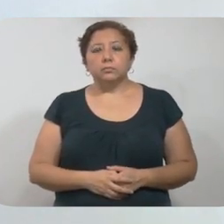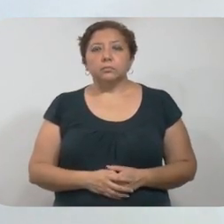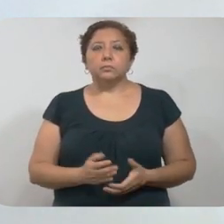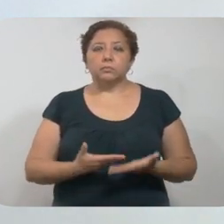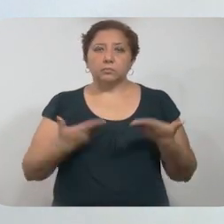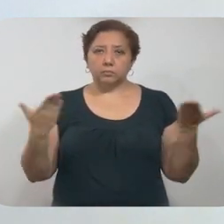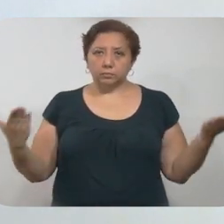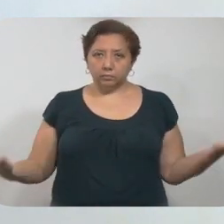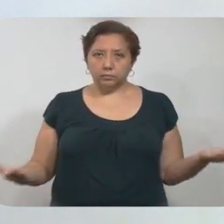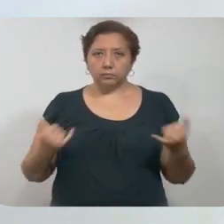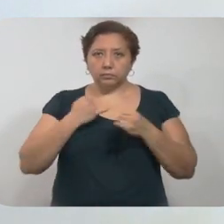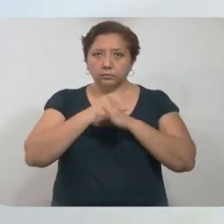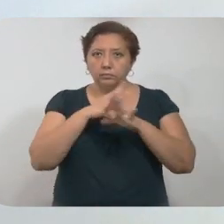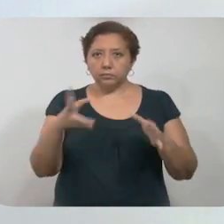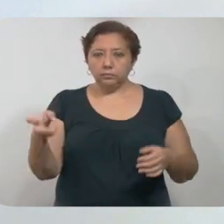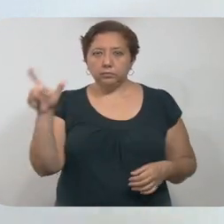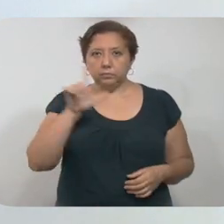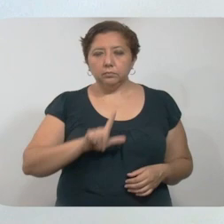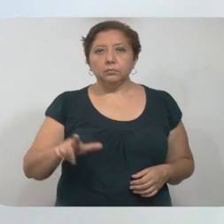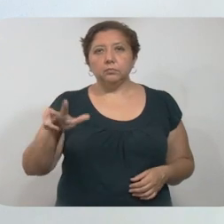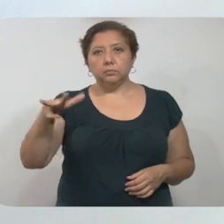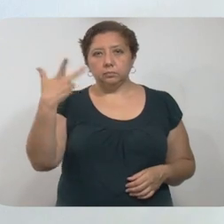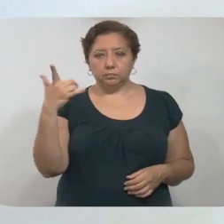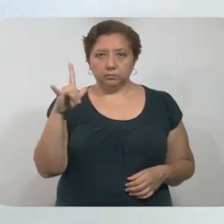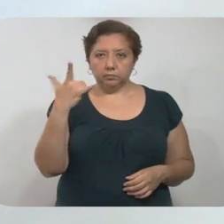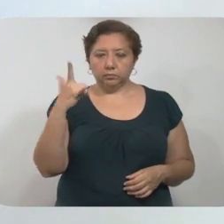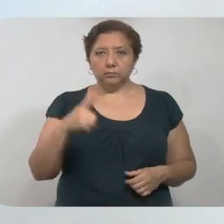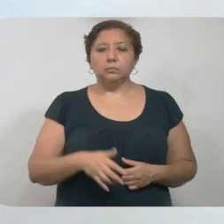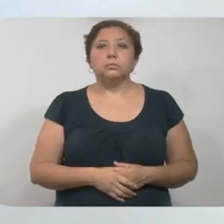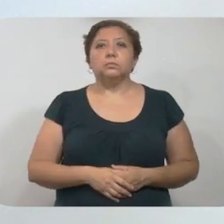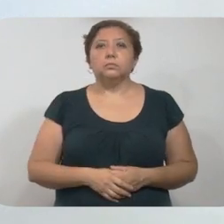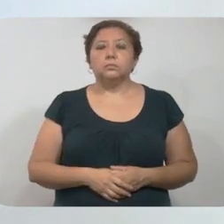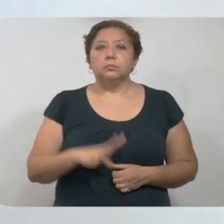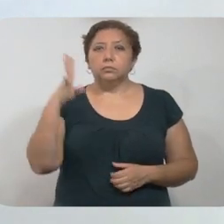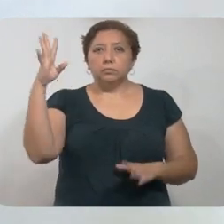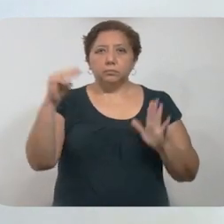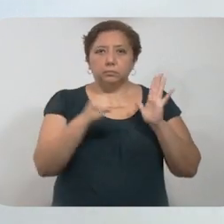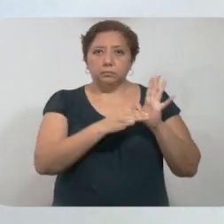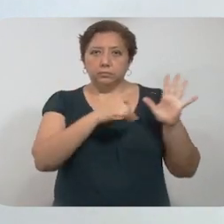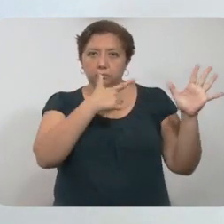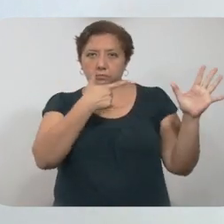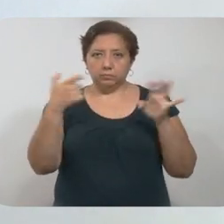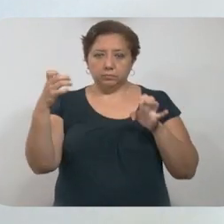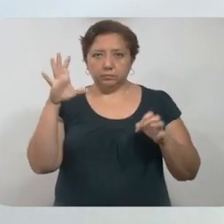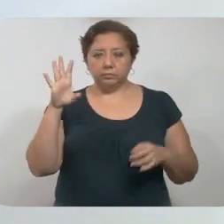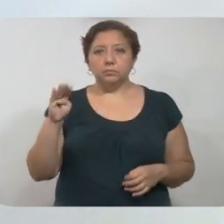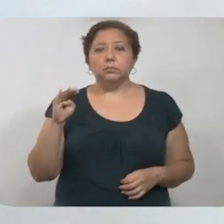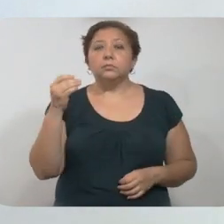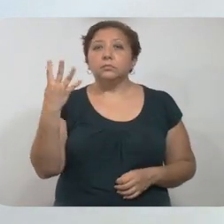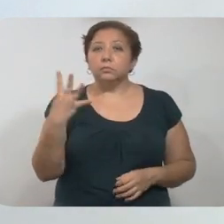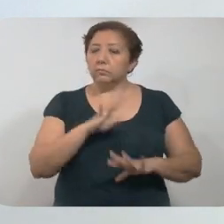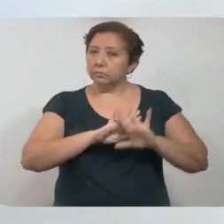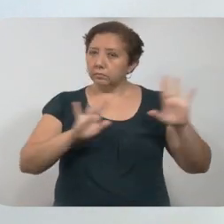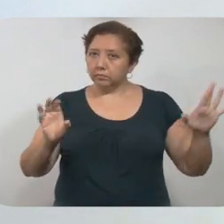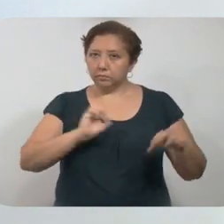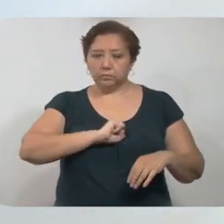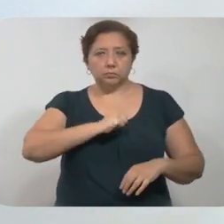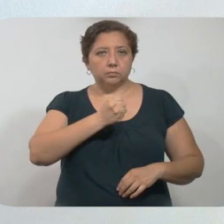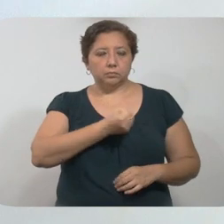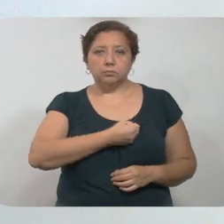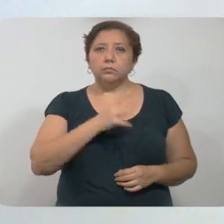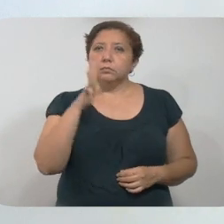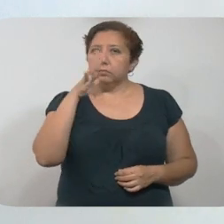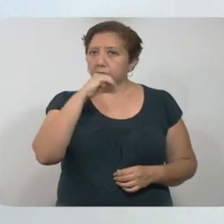A continuación, el parte médico de este lunes 13 de julio. 4,794 pacientes ya se recuperaron, no